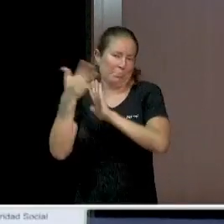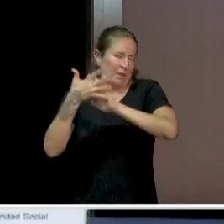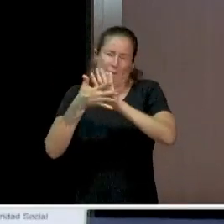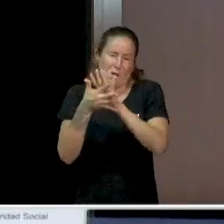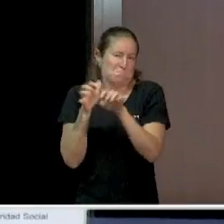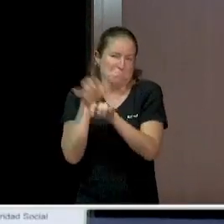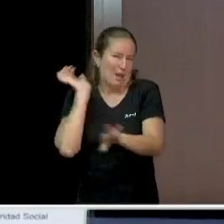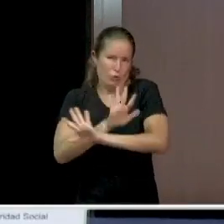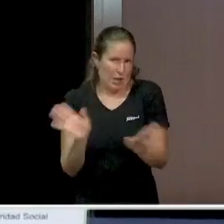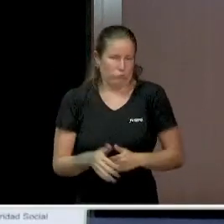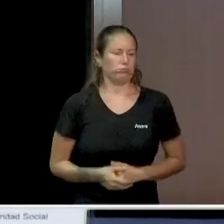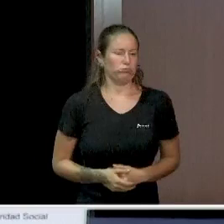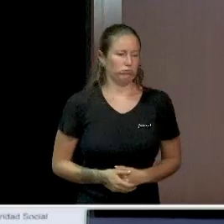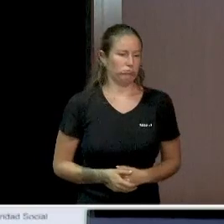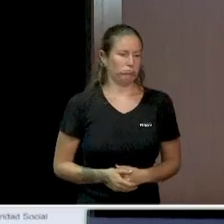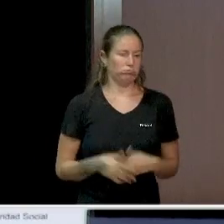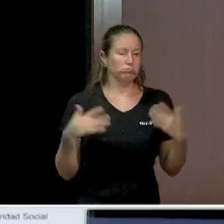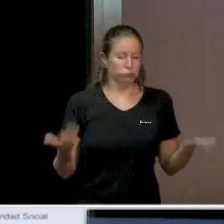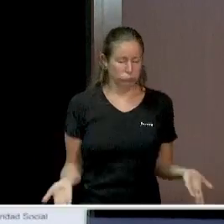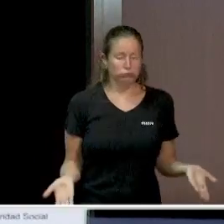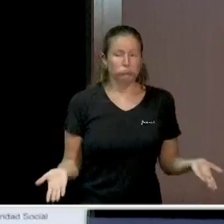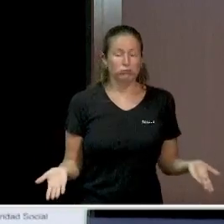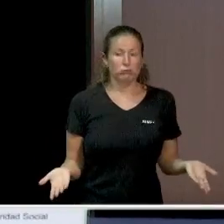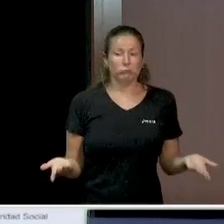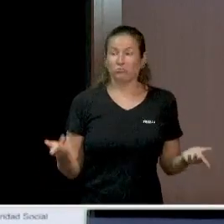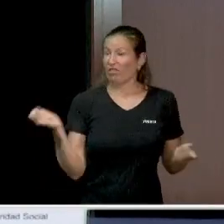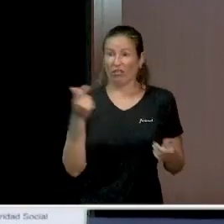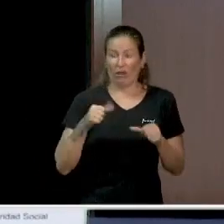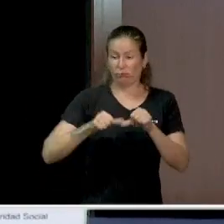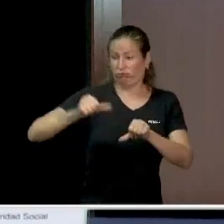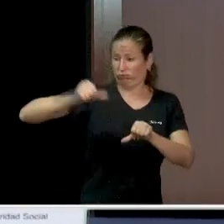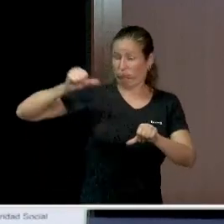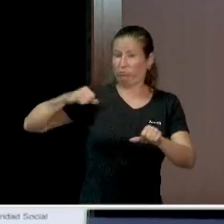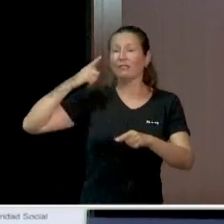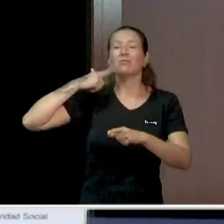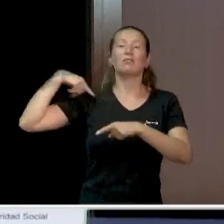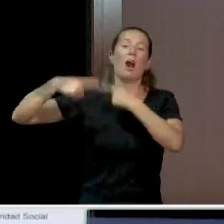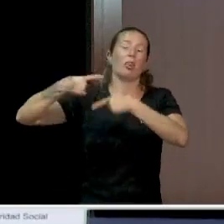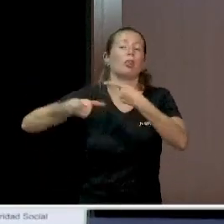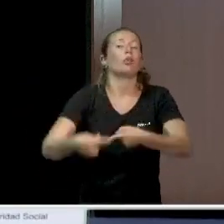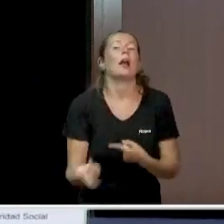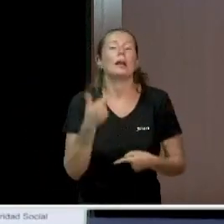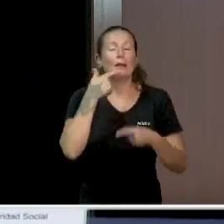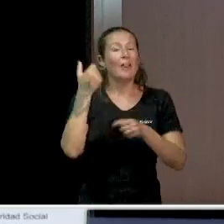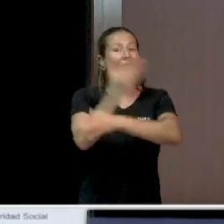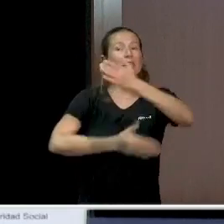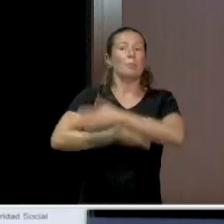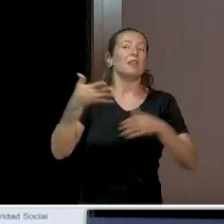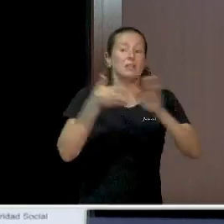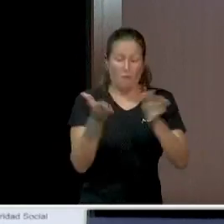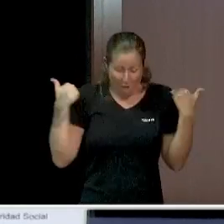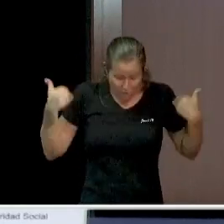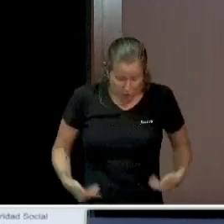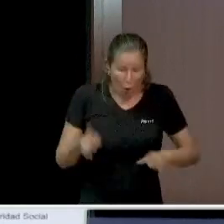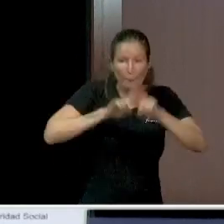mi disertación. Bien, tradicionalmente se ha identificado la discapacidad con la existencia de deficiencias